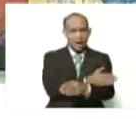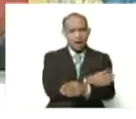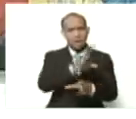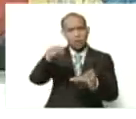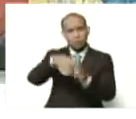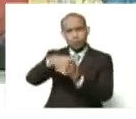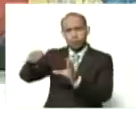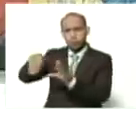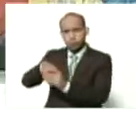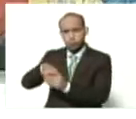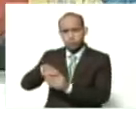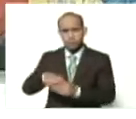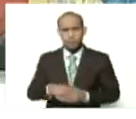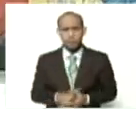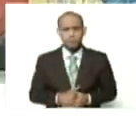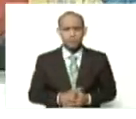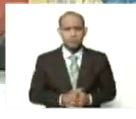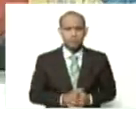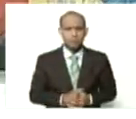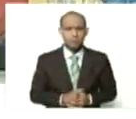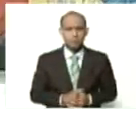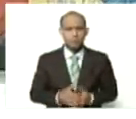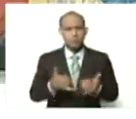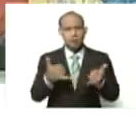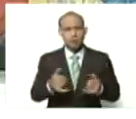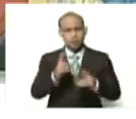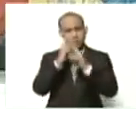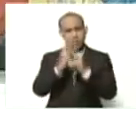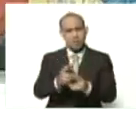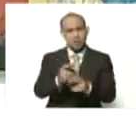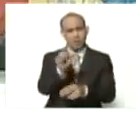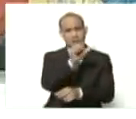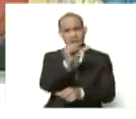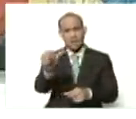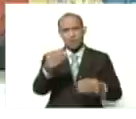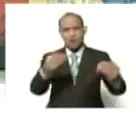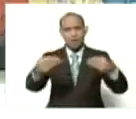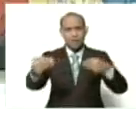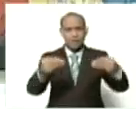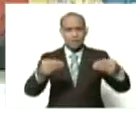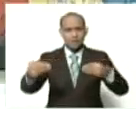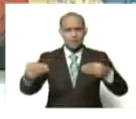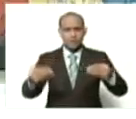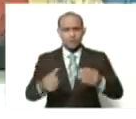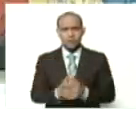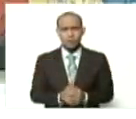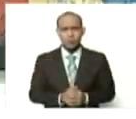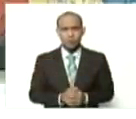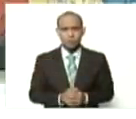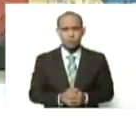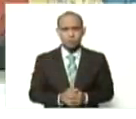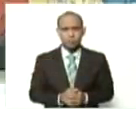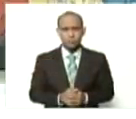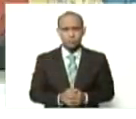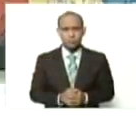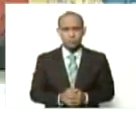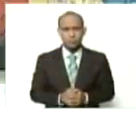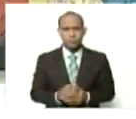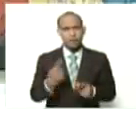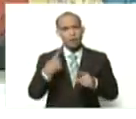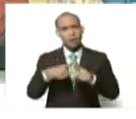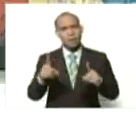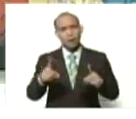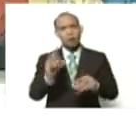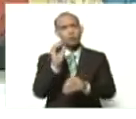cuarentena radical. Y vamos a respetar la semana de flexibilización, ¿verdad? Pero